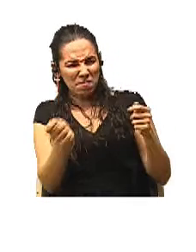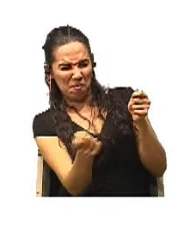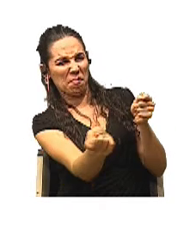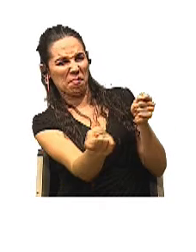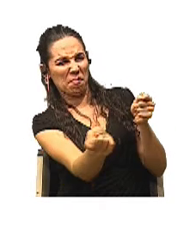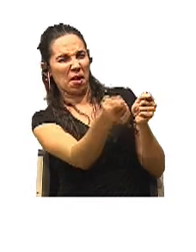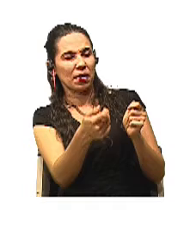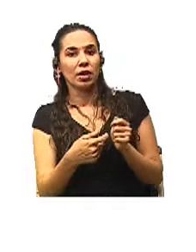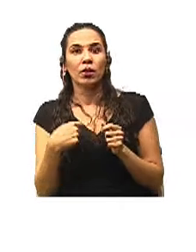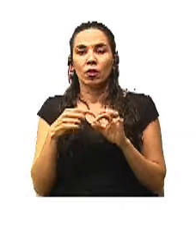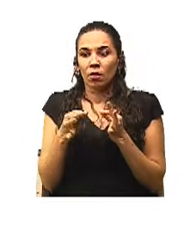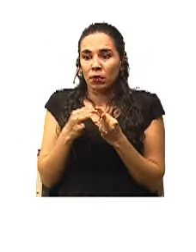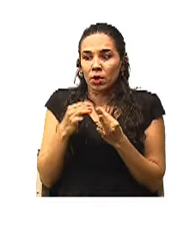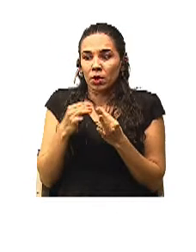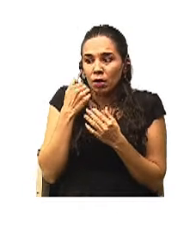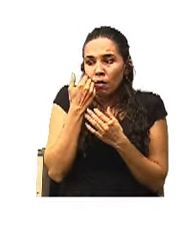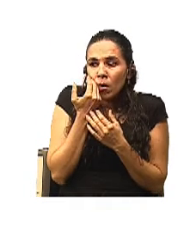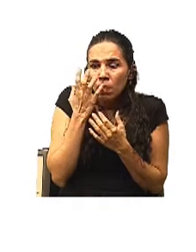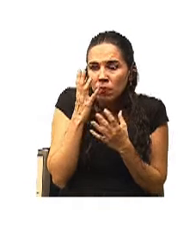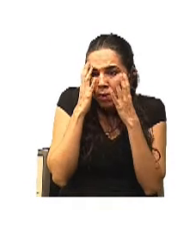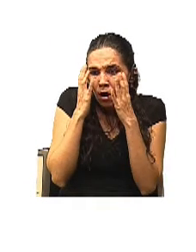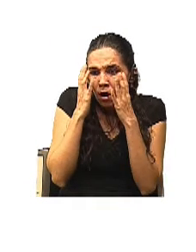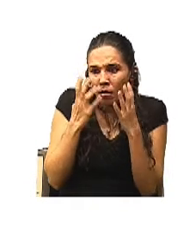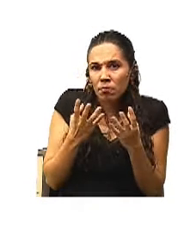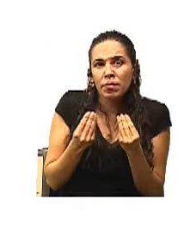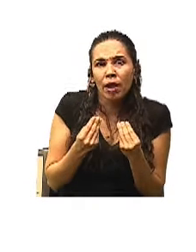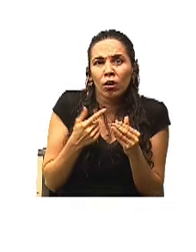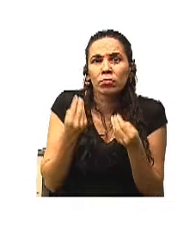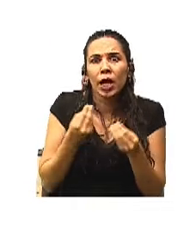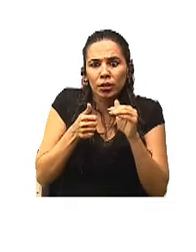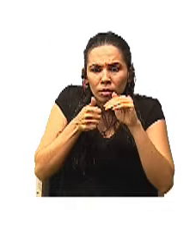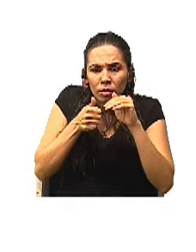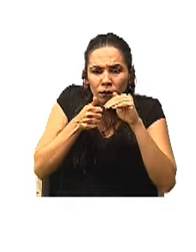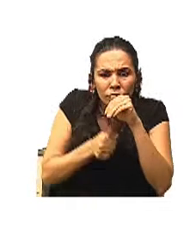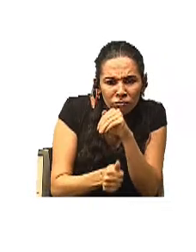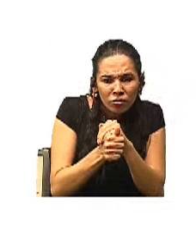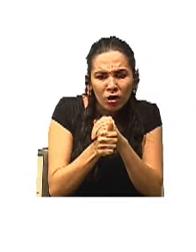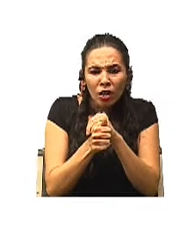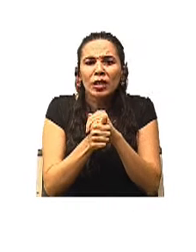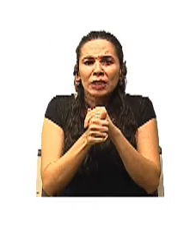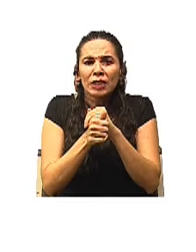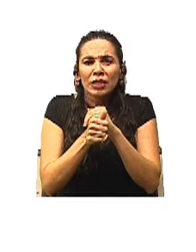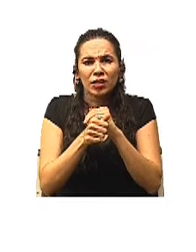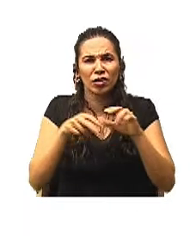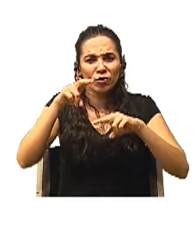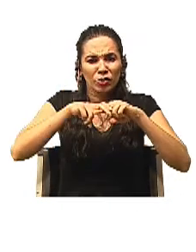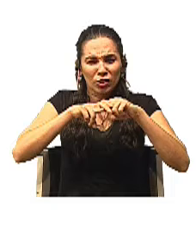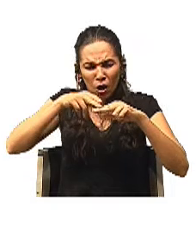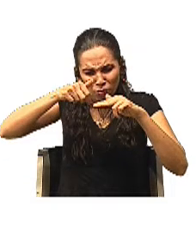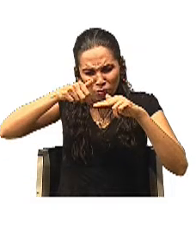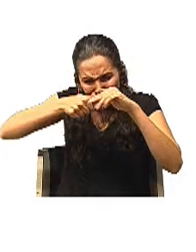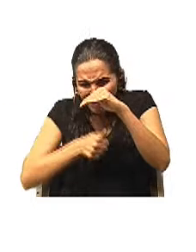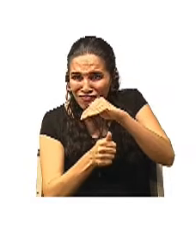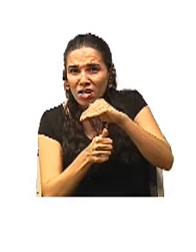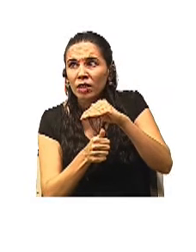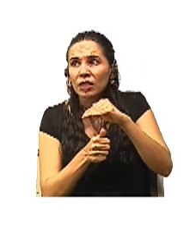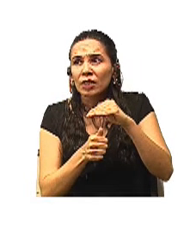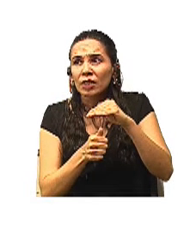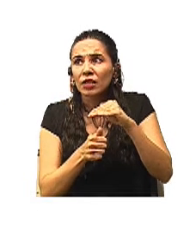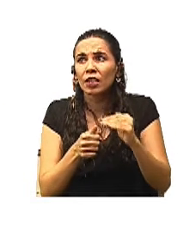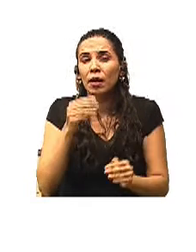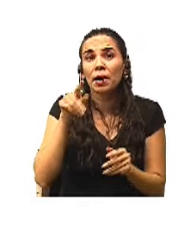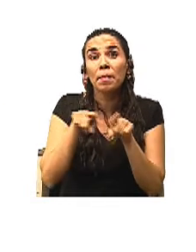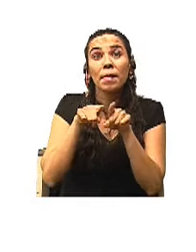por miedo a que su familia lo viera, entra en una rutina de esconderse debajo del sofá que se encontraba en la sala de su casa, y su hermana